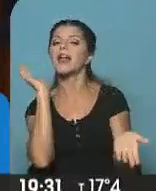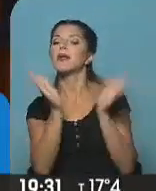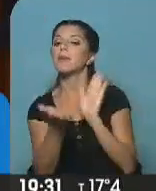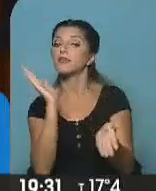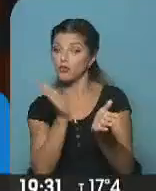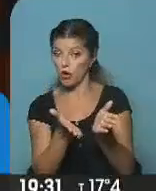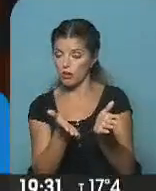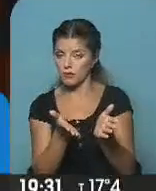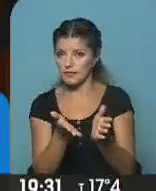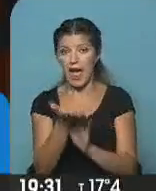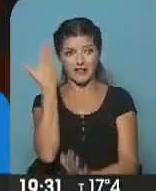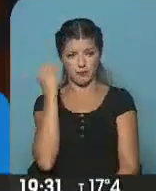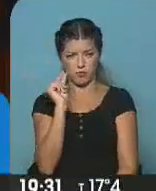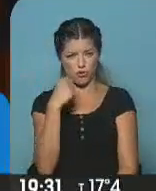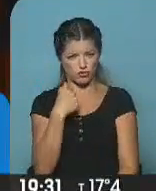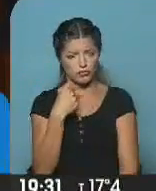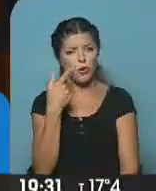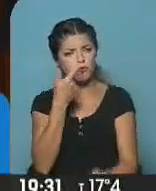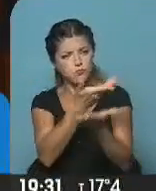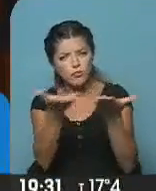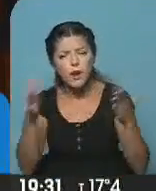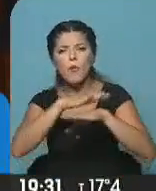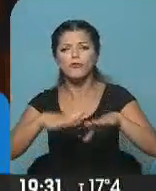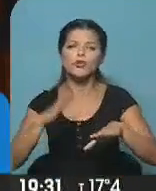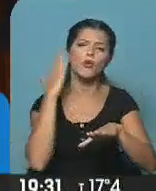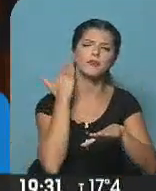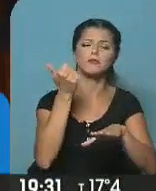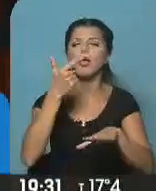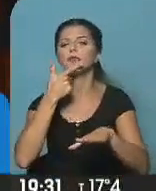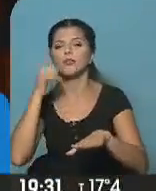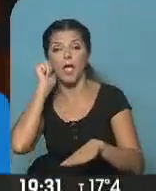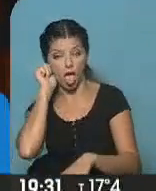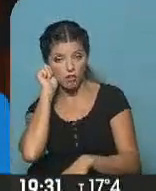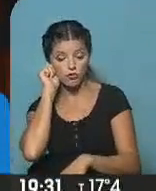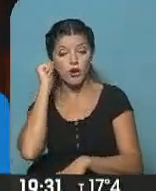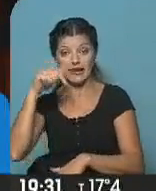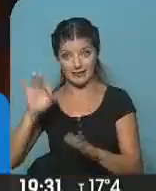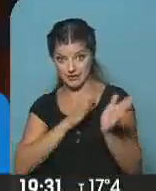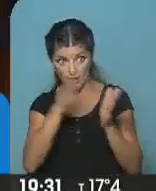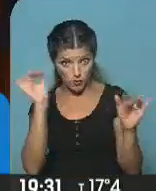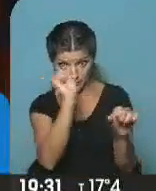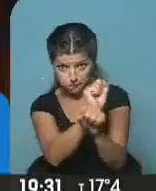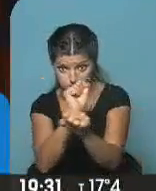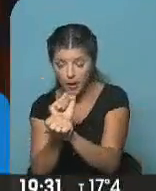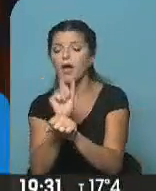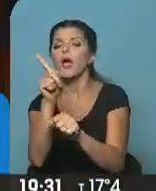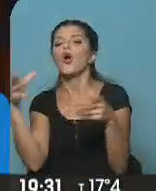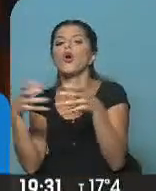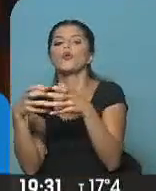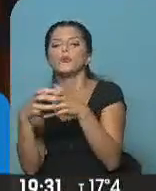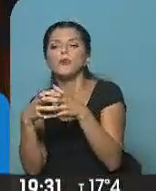casos de menores de edad chicos de 16 17 años que fueron detenidos este año por los servicios de inteligencia